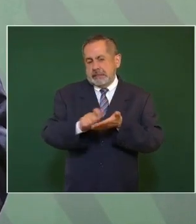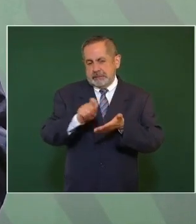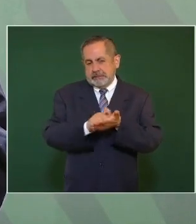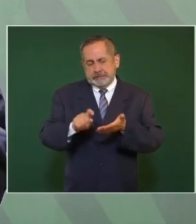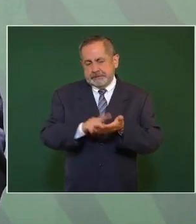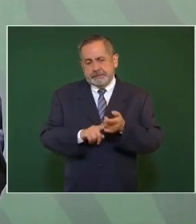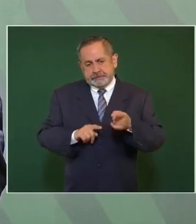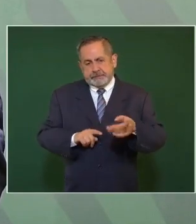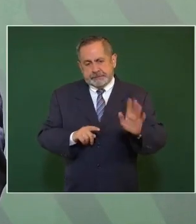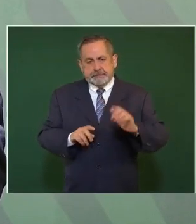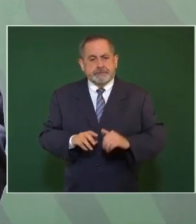ya de